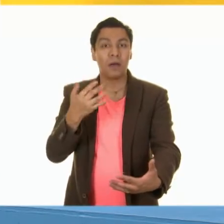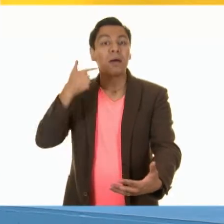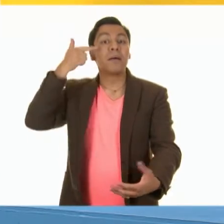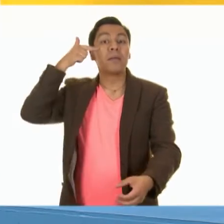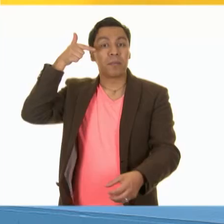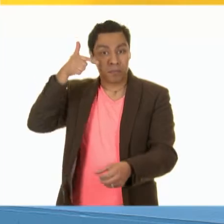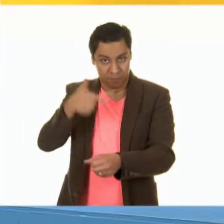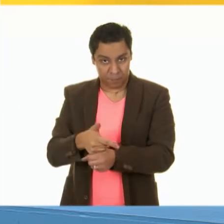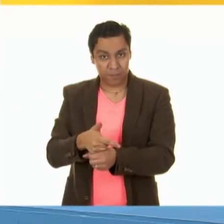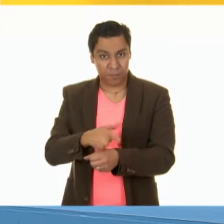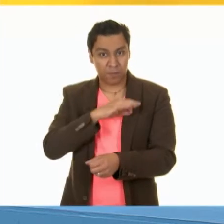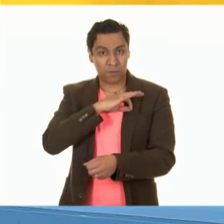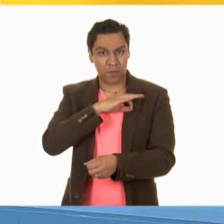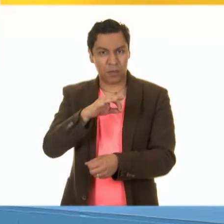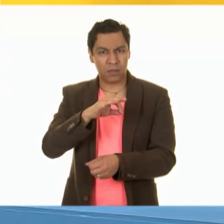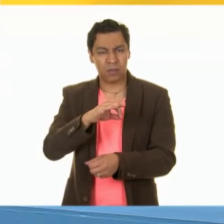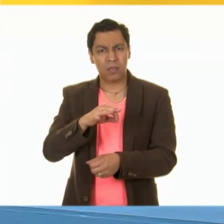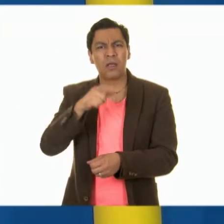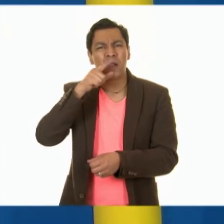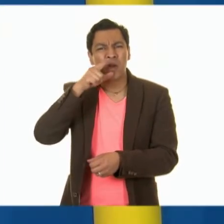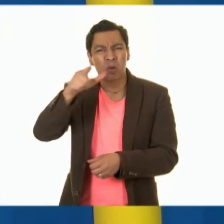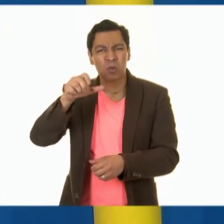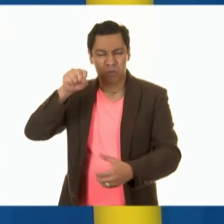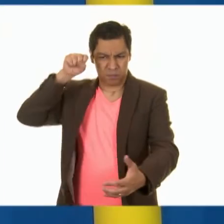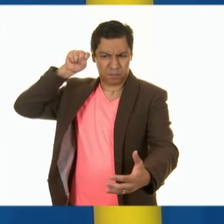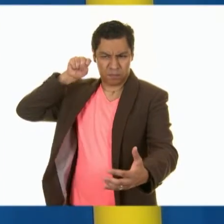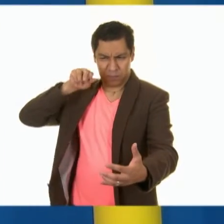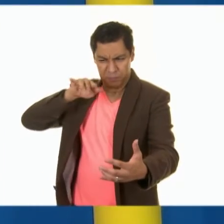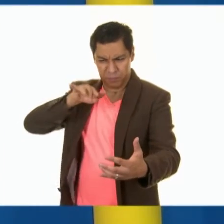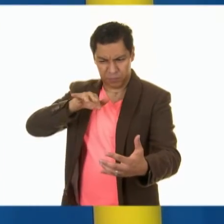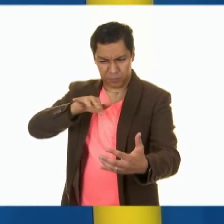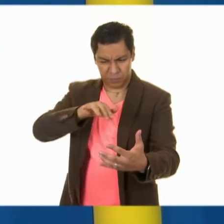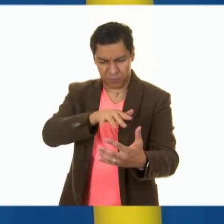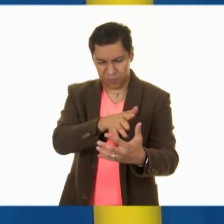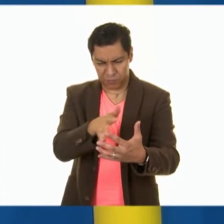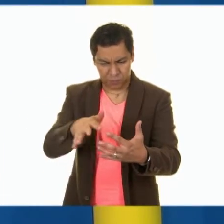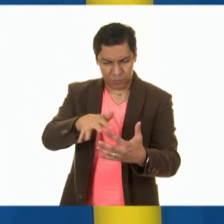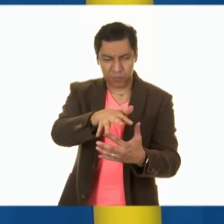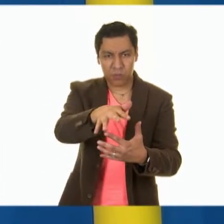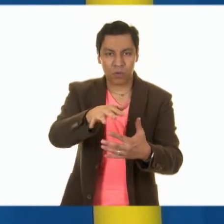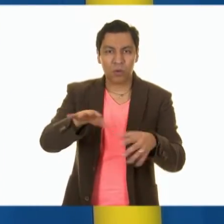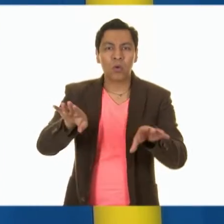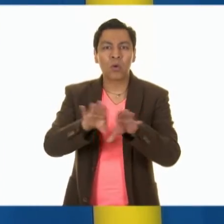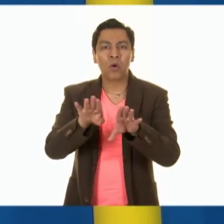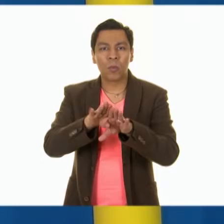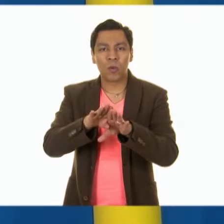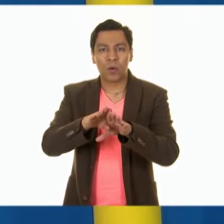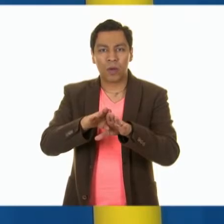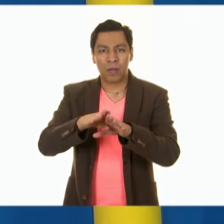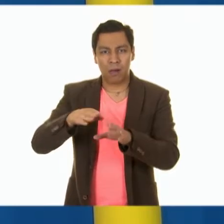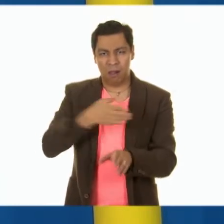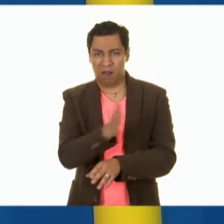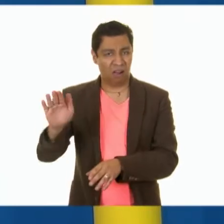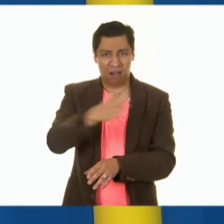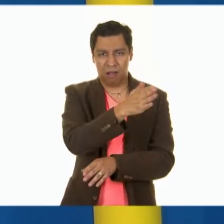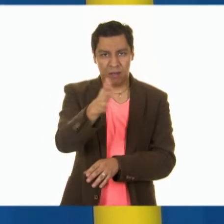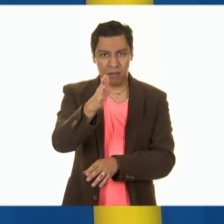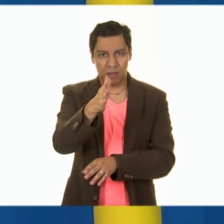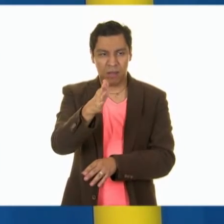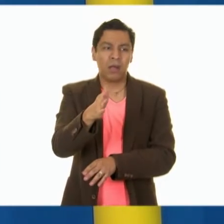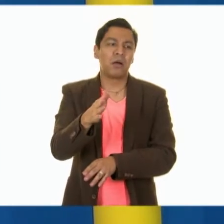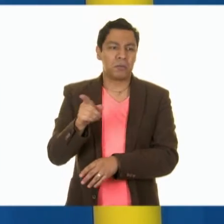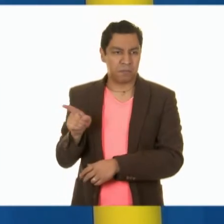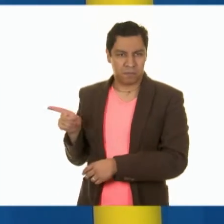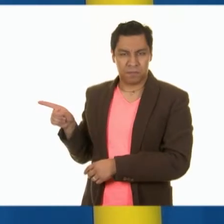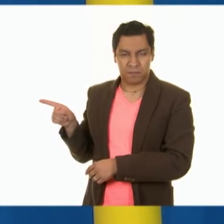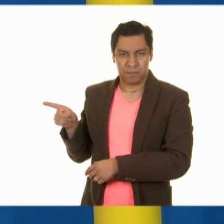¿Y cómo es que se propaga la luz, maestra? Muy buena pregunta. La luz se propaga en línea recta y en todas direcciones.